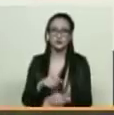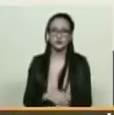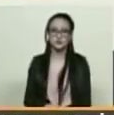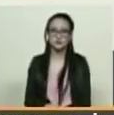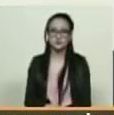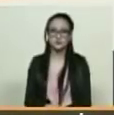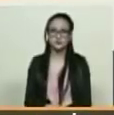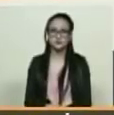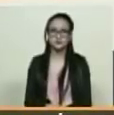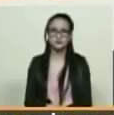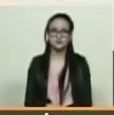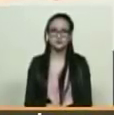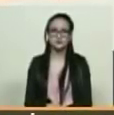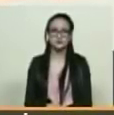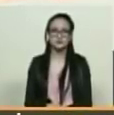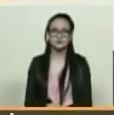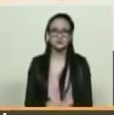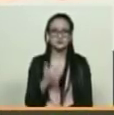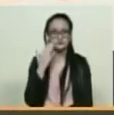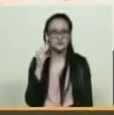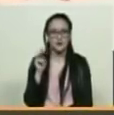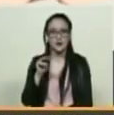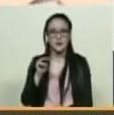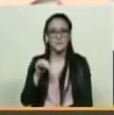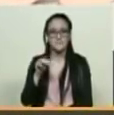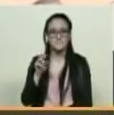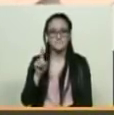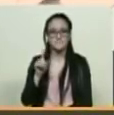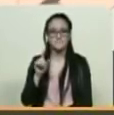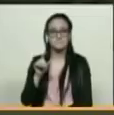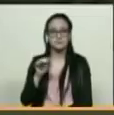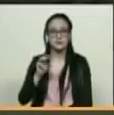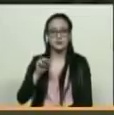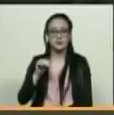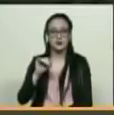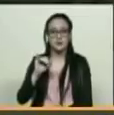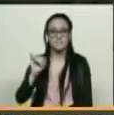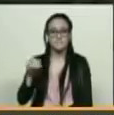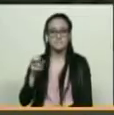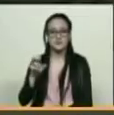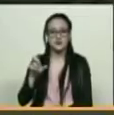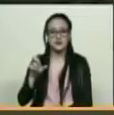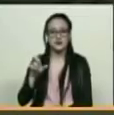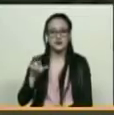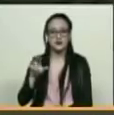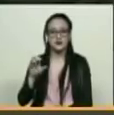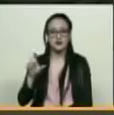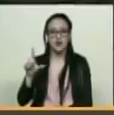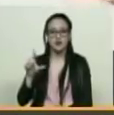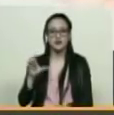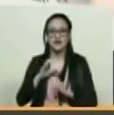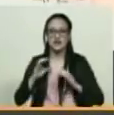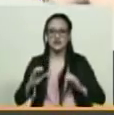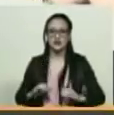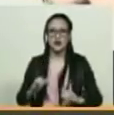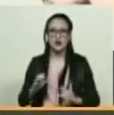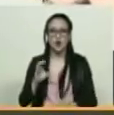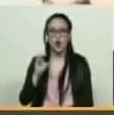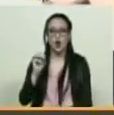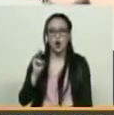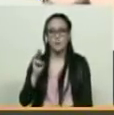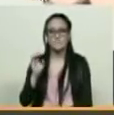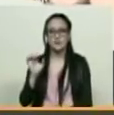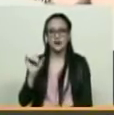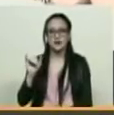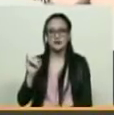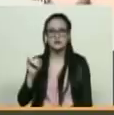la presencia de Miguel Salazar, el secretario general del Partido Social Cristiano COPEI, suscribiendo toda